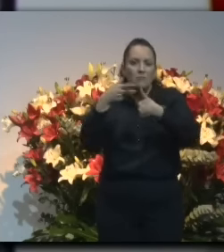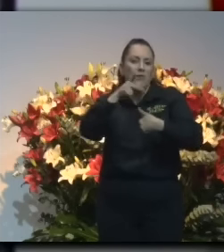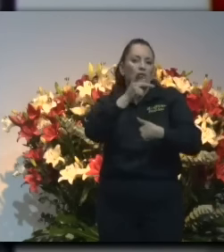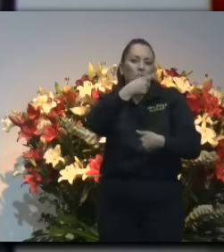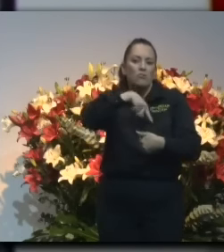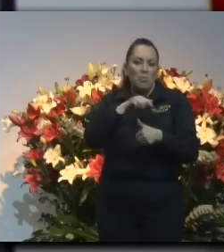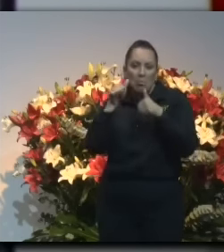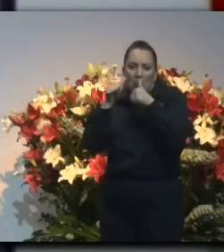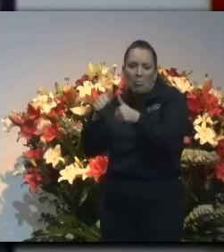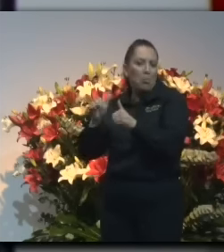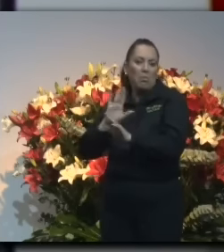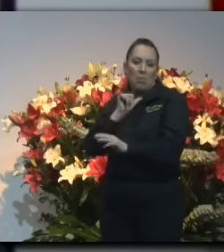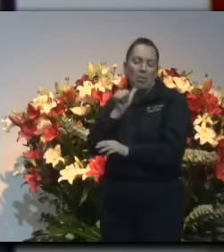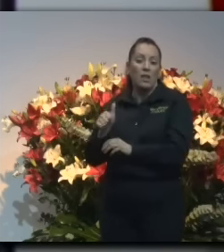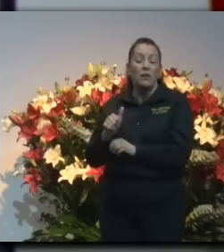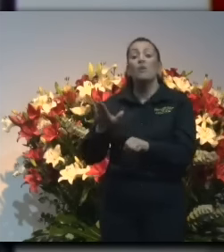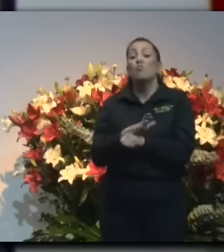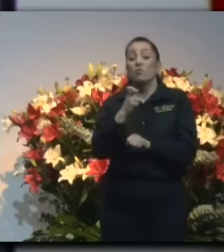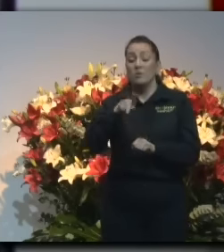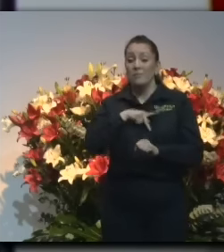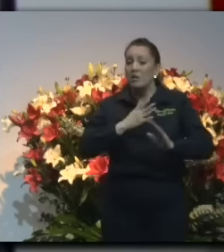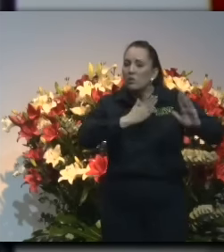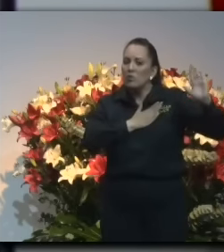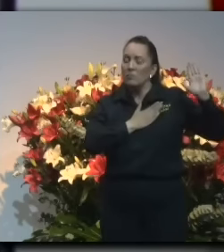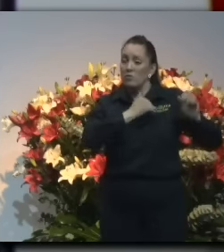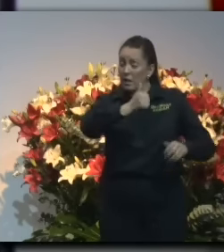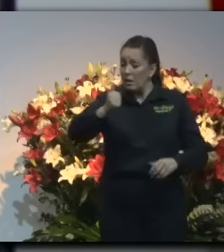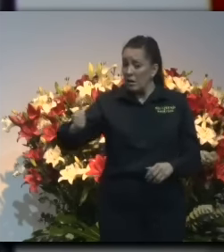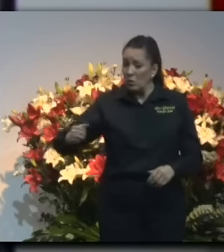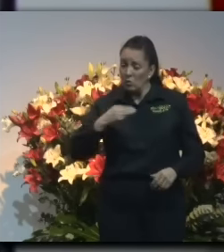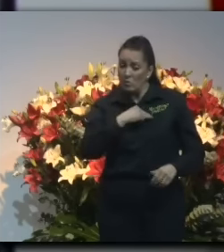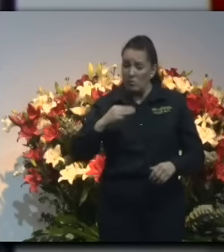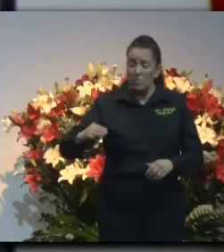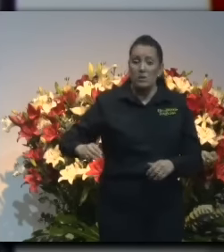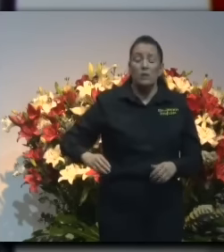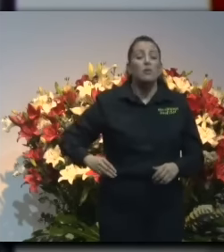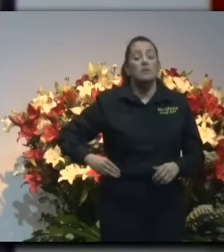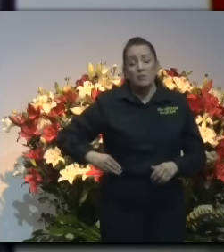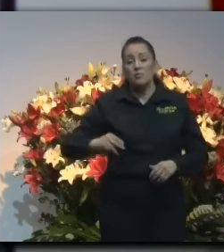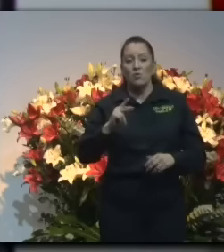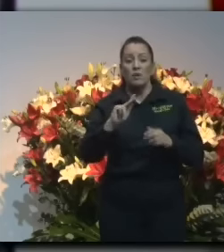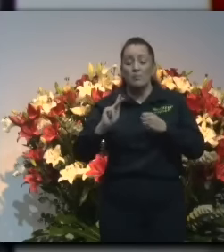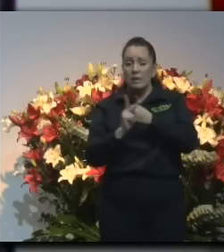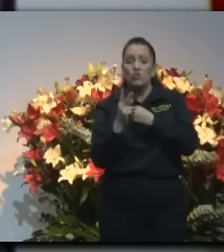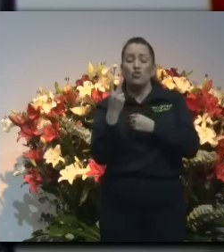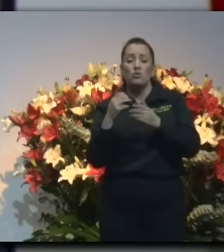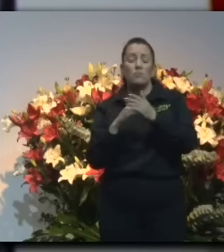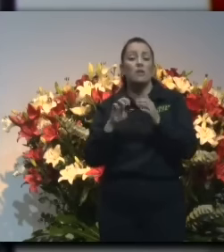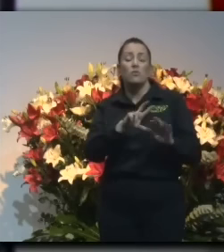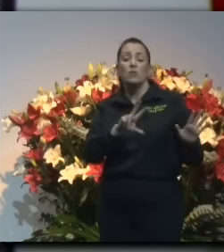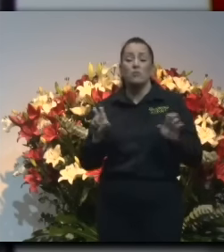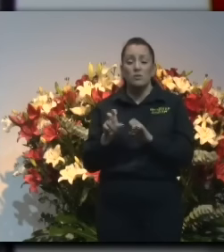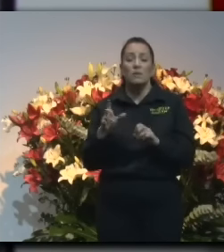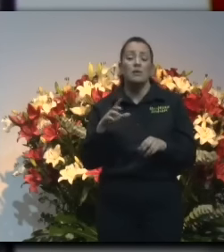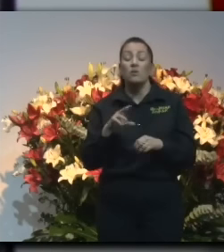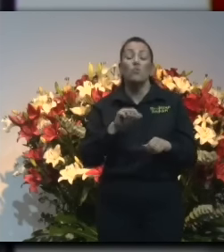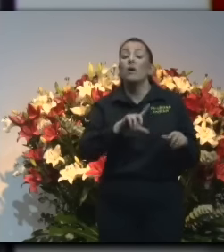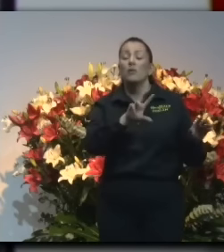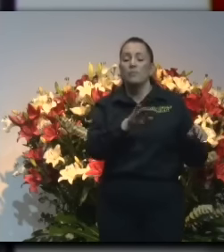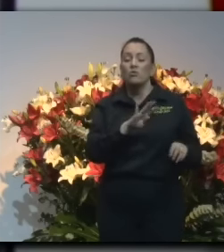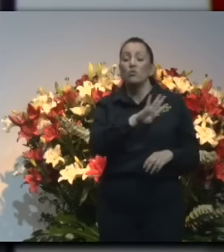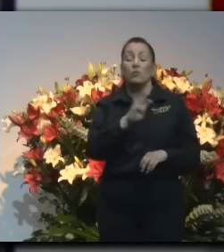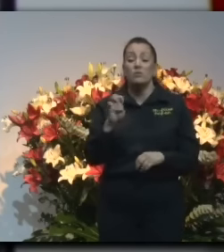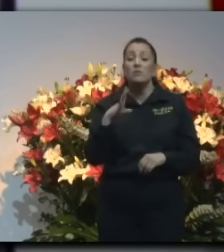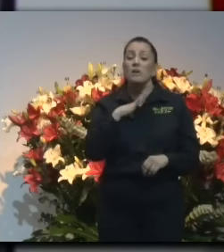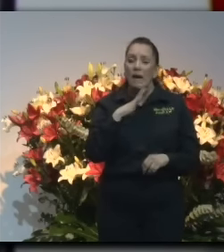Entonces, mi compromiso es que en cada municipio del país, en los 2.400 municipios, haya un equipo de atención de